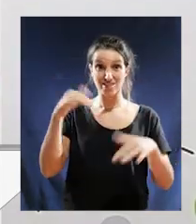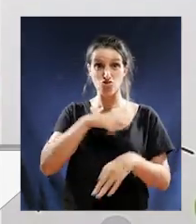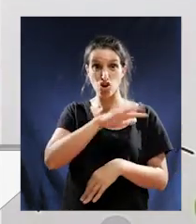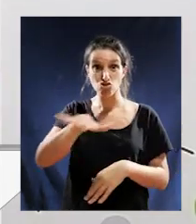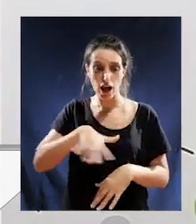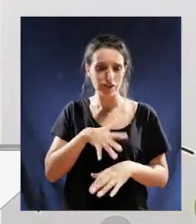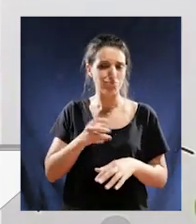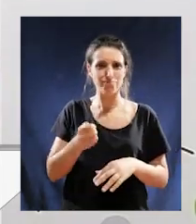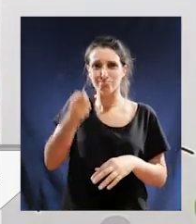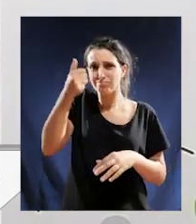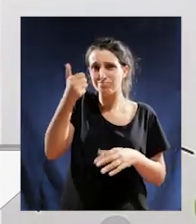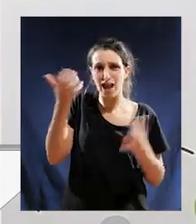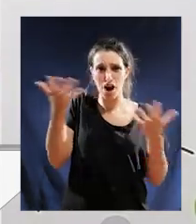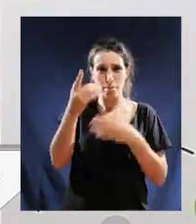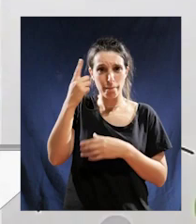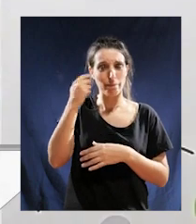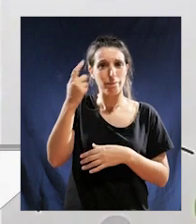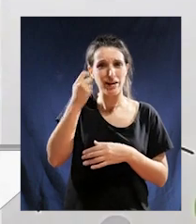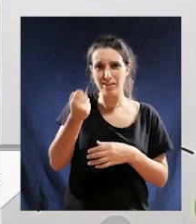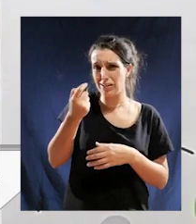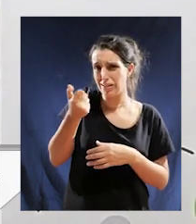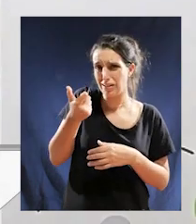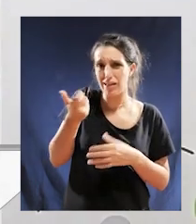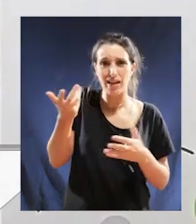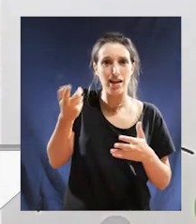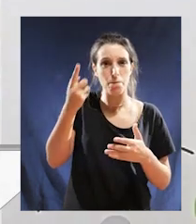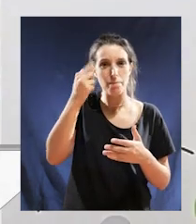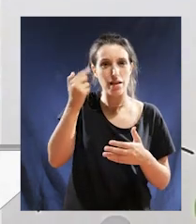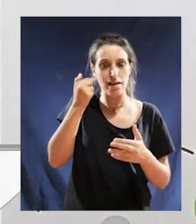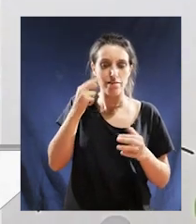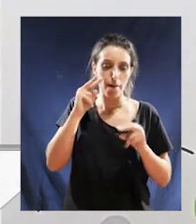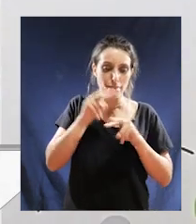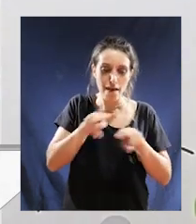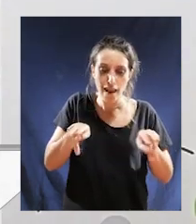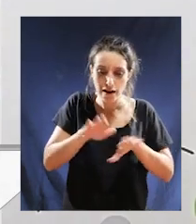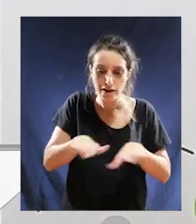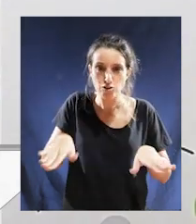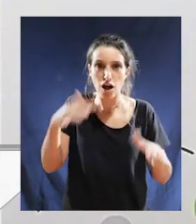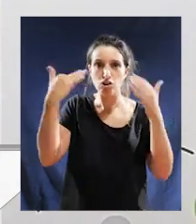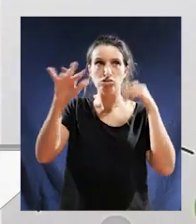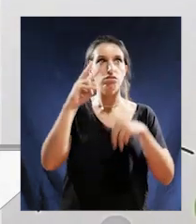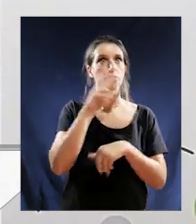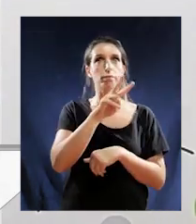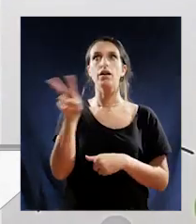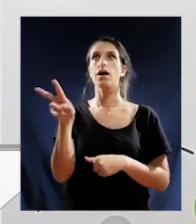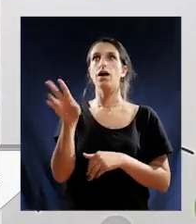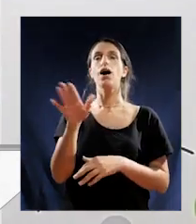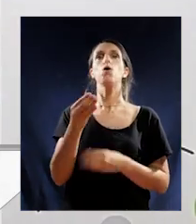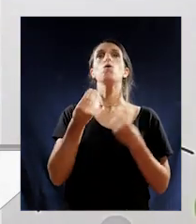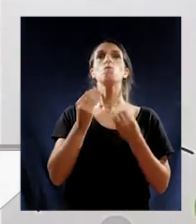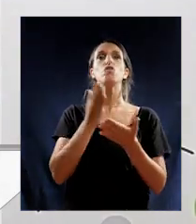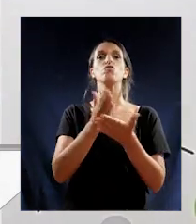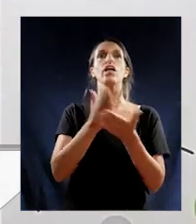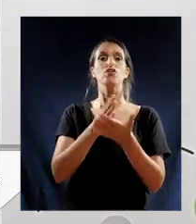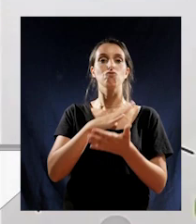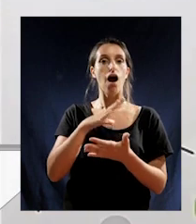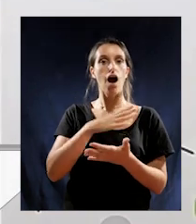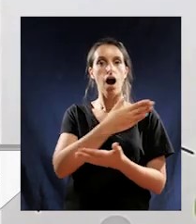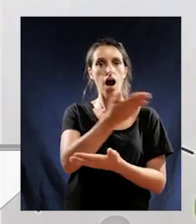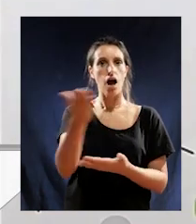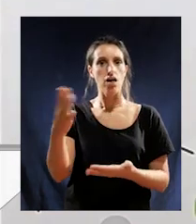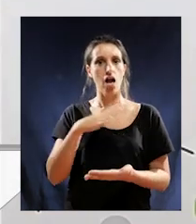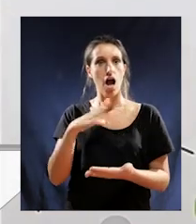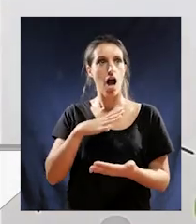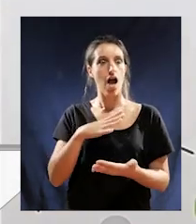es muy reciente esta experiencia de mirar a los niños y los adolescentes desde esta perspectiva de los derechos que